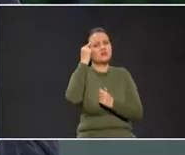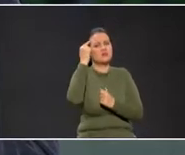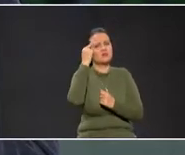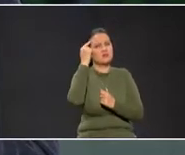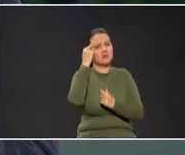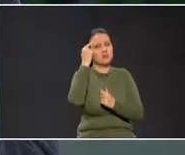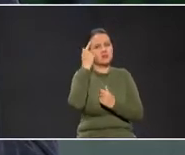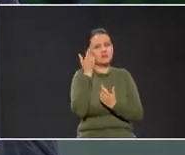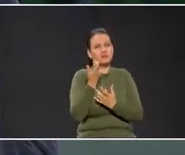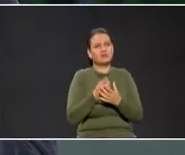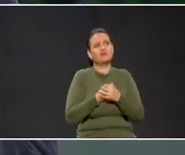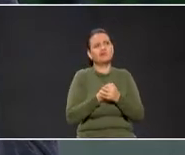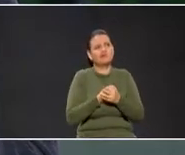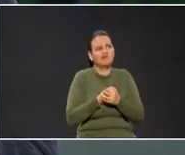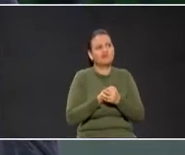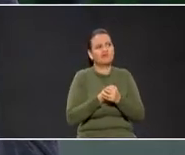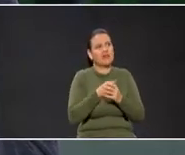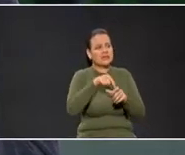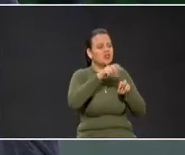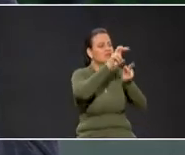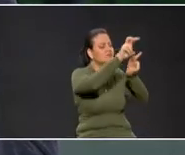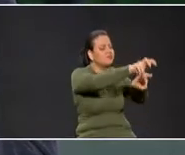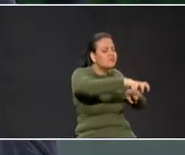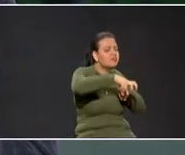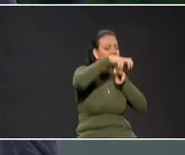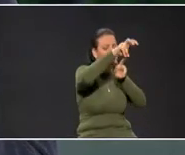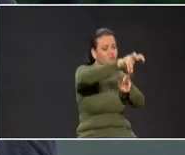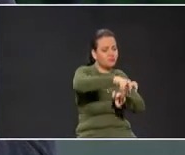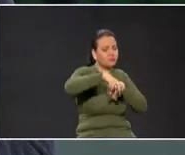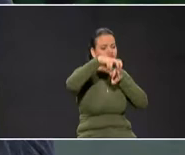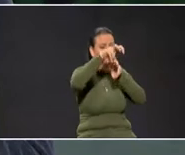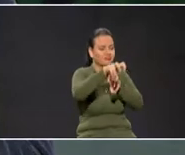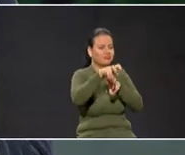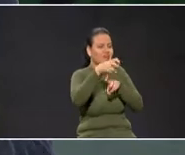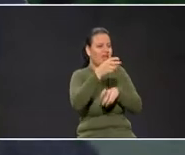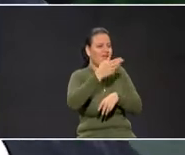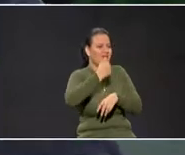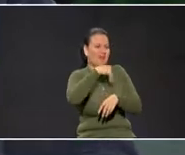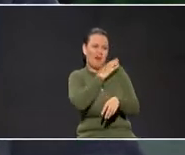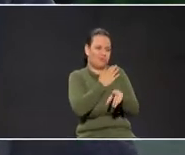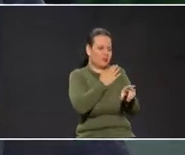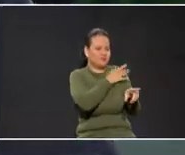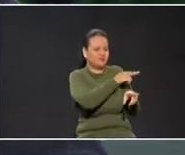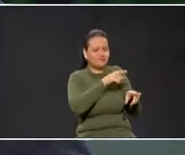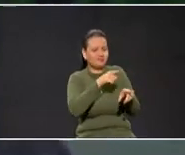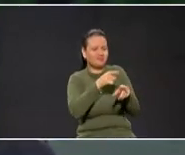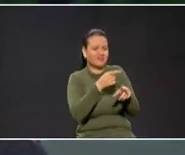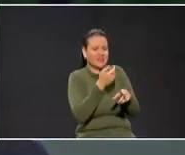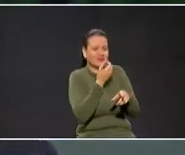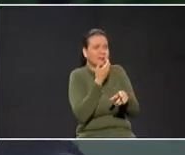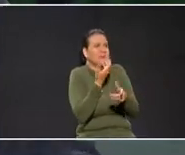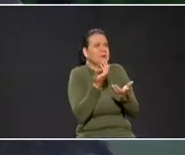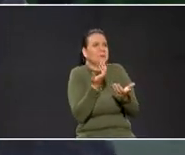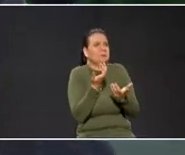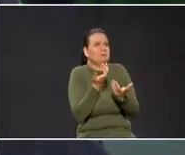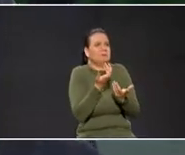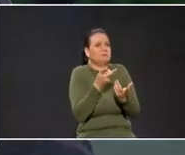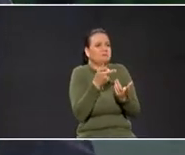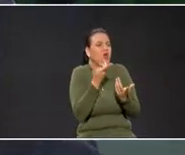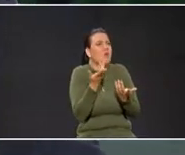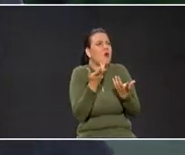la agricultura de los productos del campo de las zonas rurales como en el tema de lo que sería la producción a nivel de la